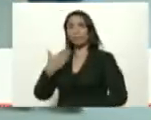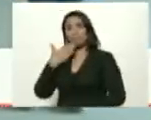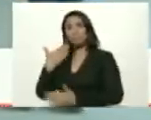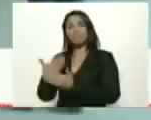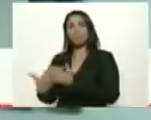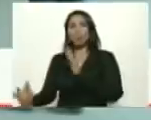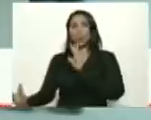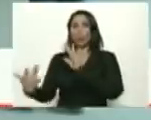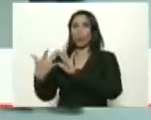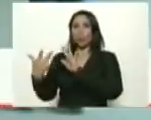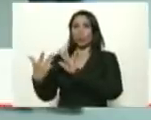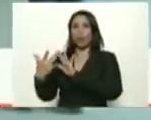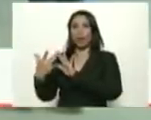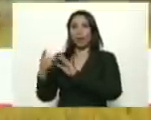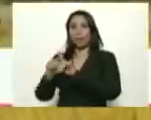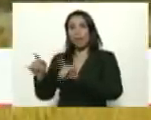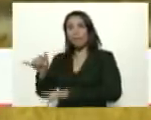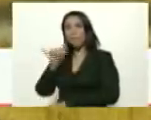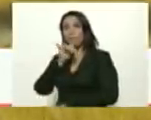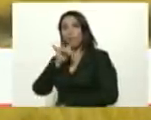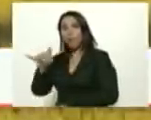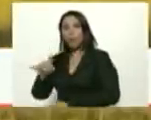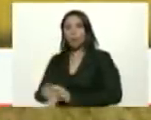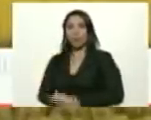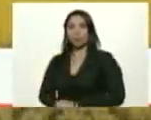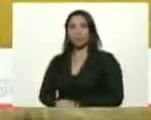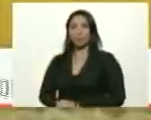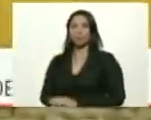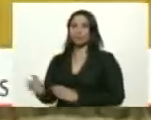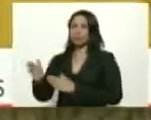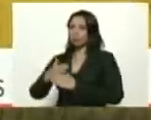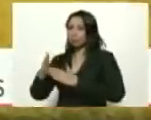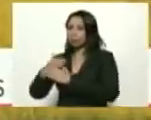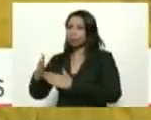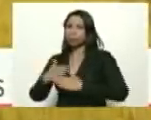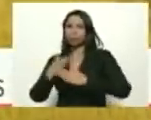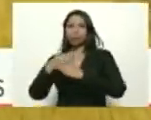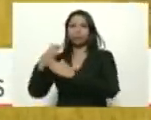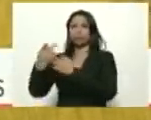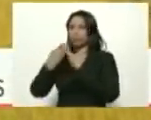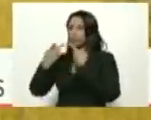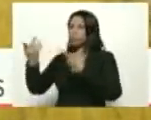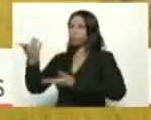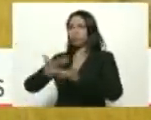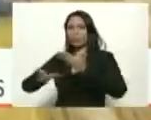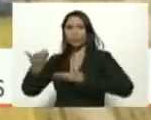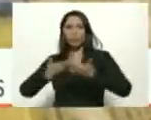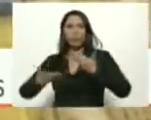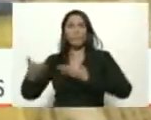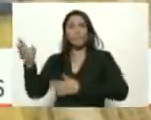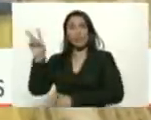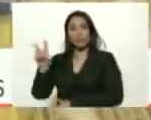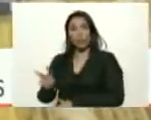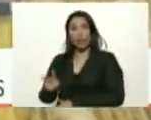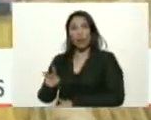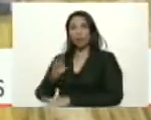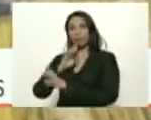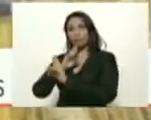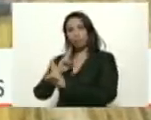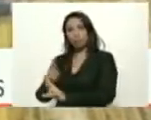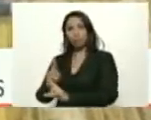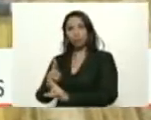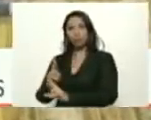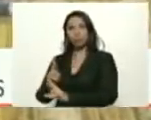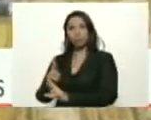este contacto para informar, para compartir con toda Venezuela los resultados productivos